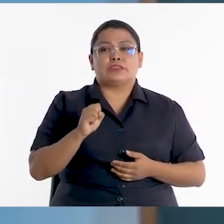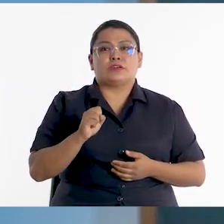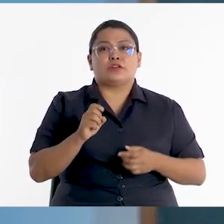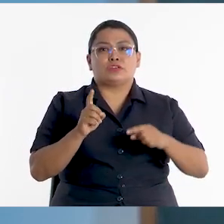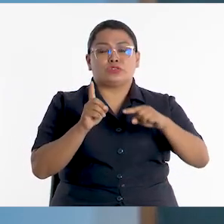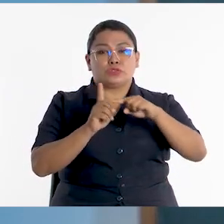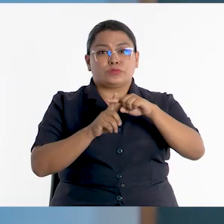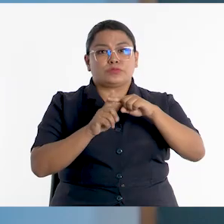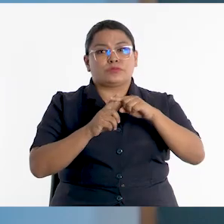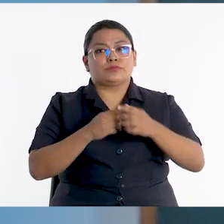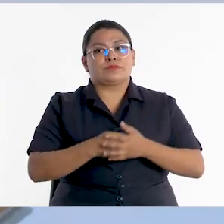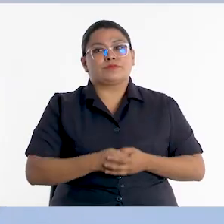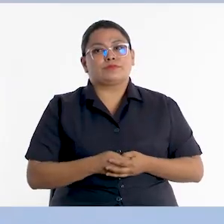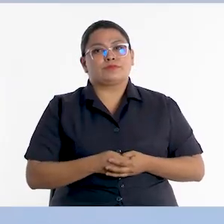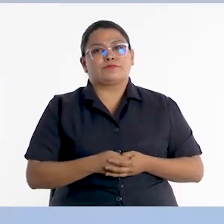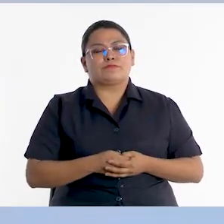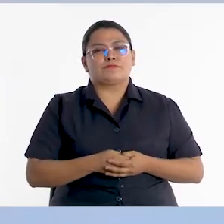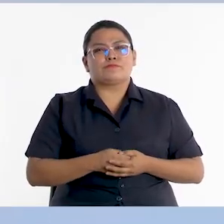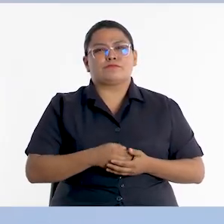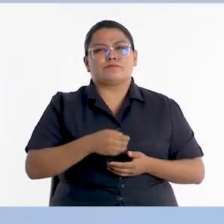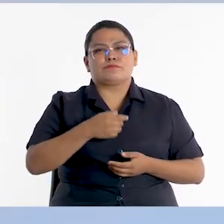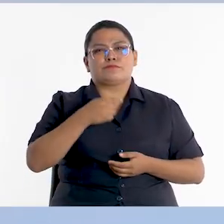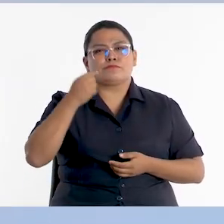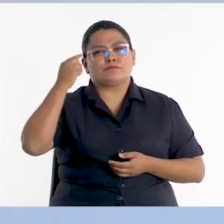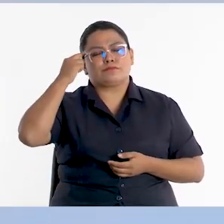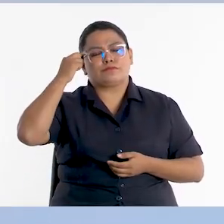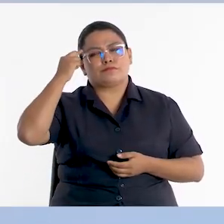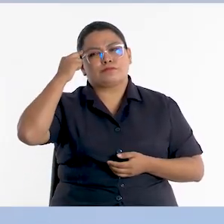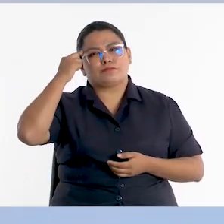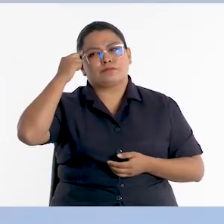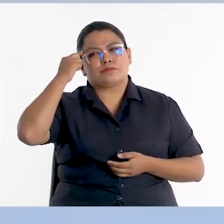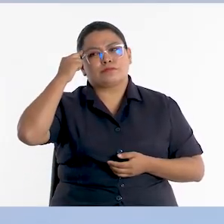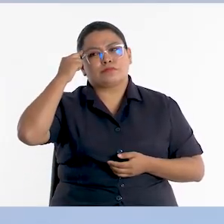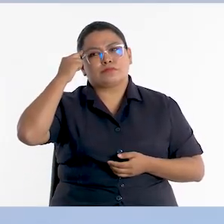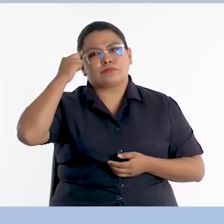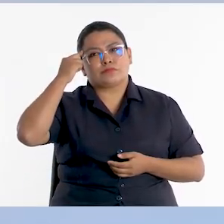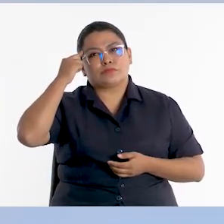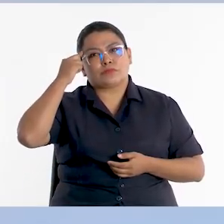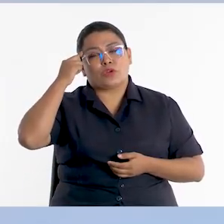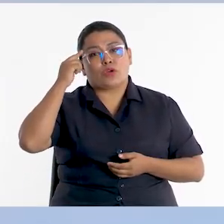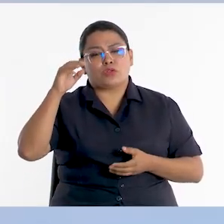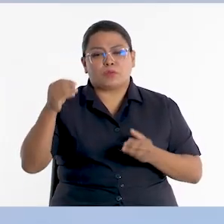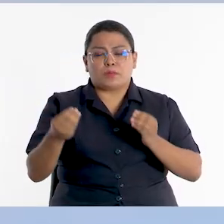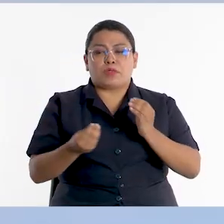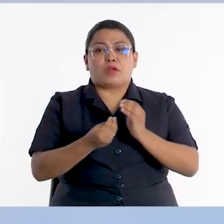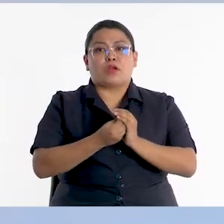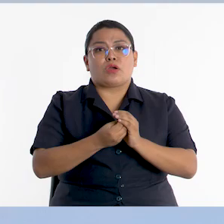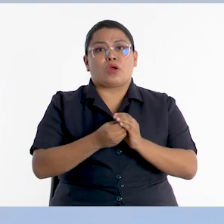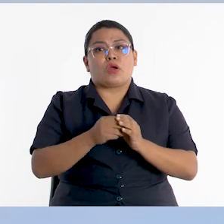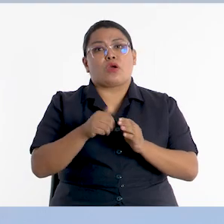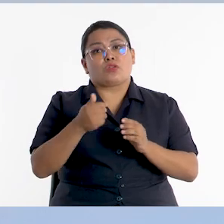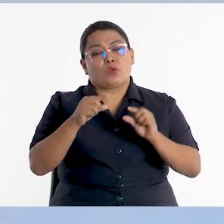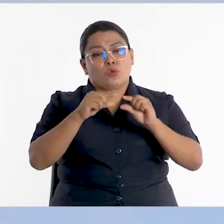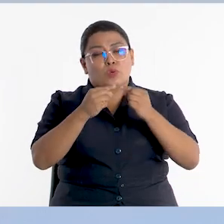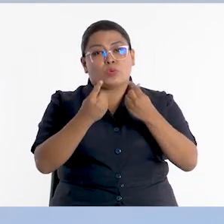de suma. Pues uno es agregar y otro es